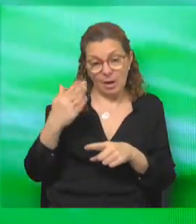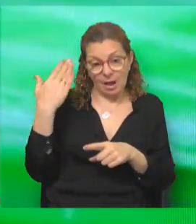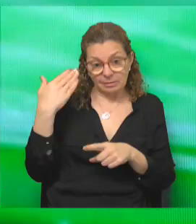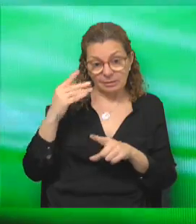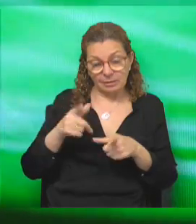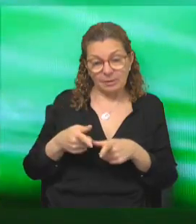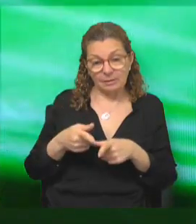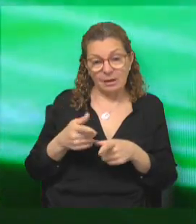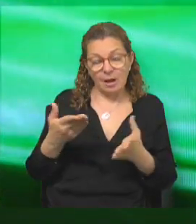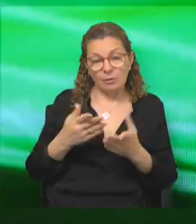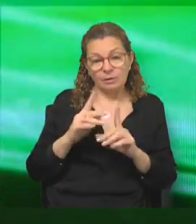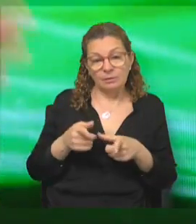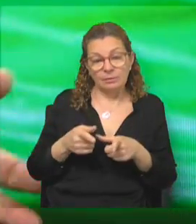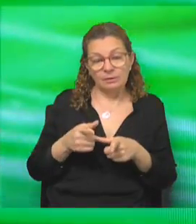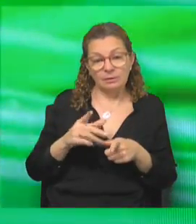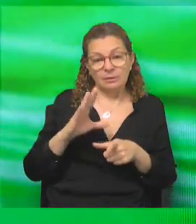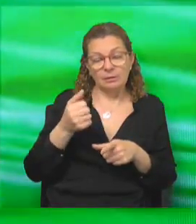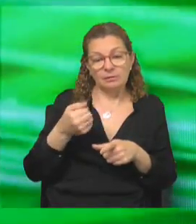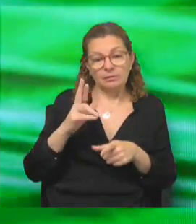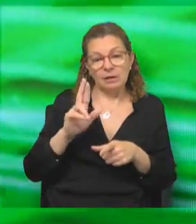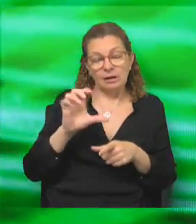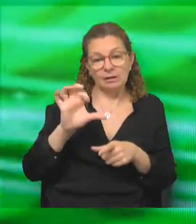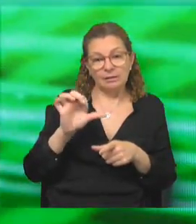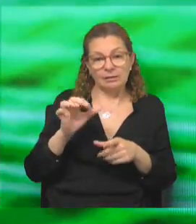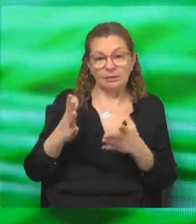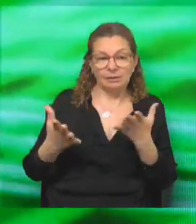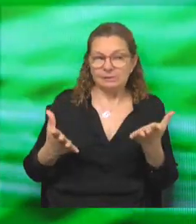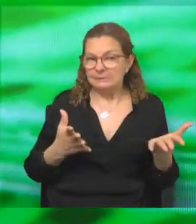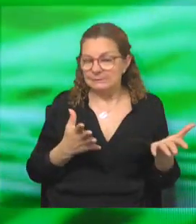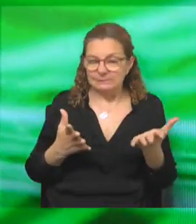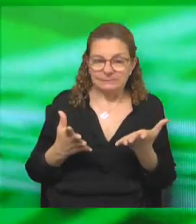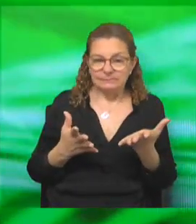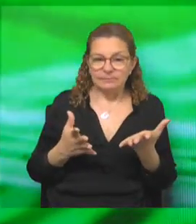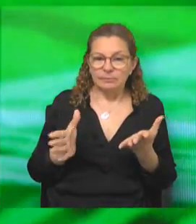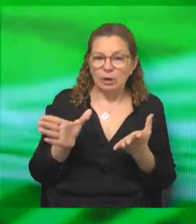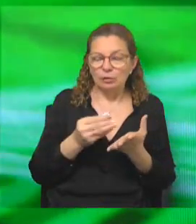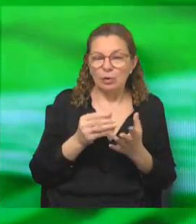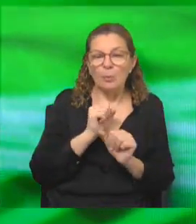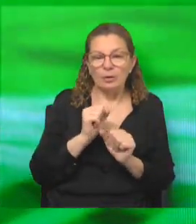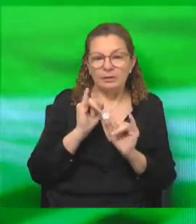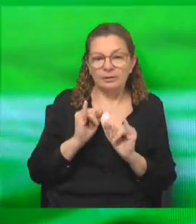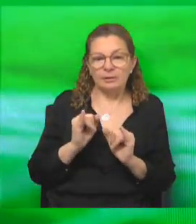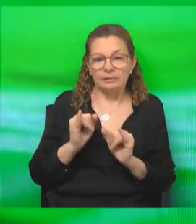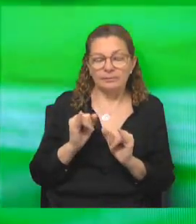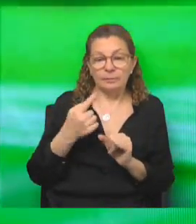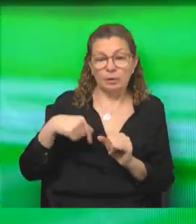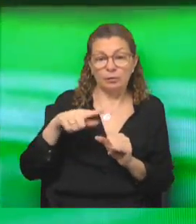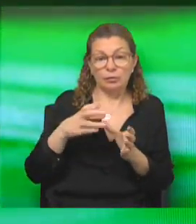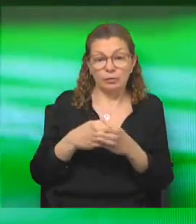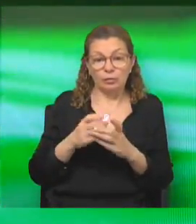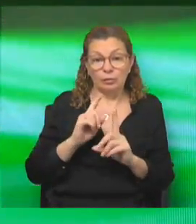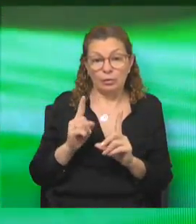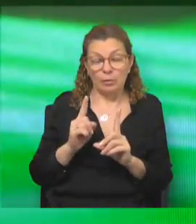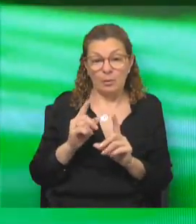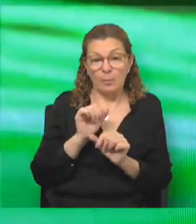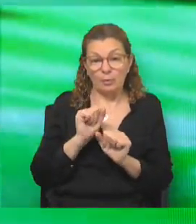ahora está el tema de Charles carrera bueno todos les puede pasar y a nosotros no nos ha pasado